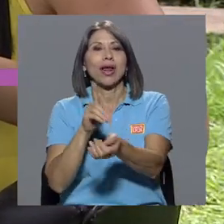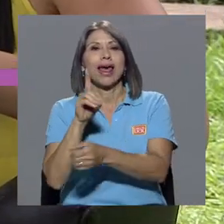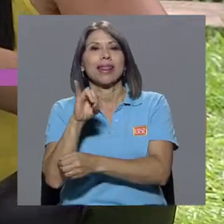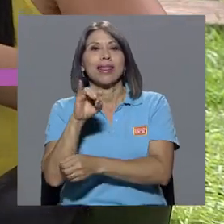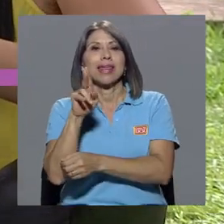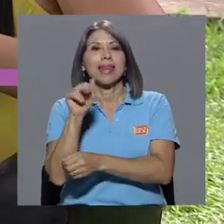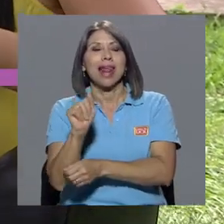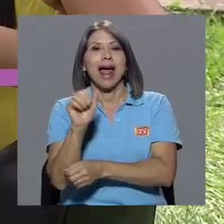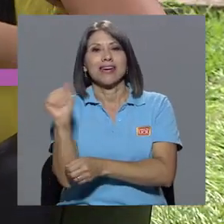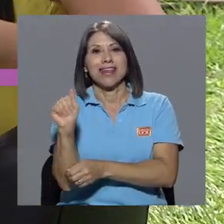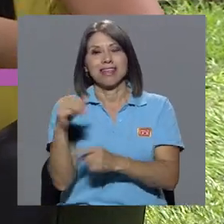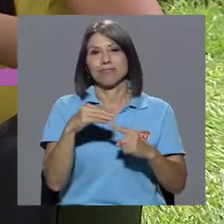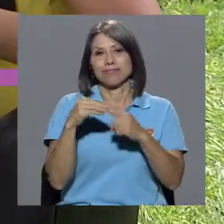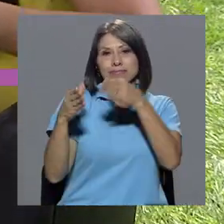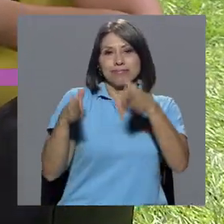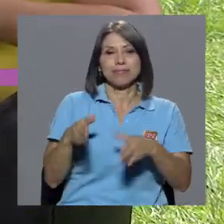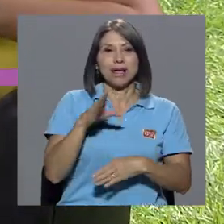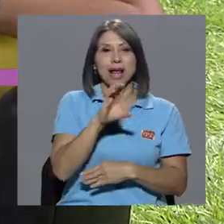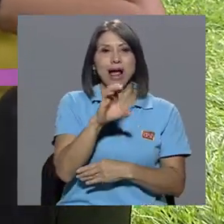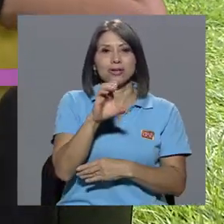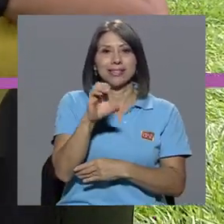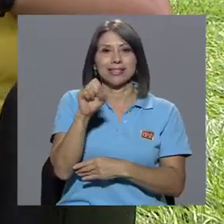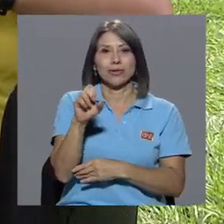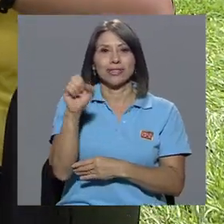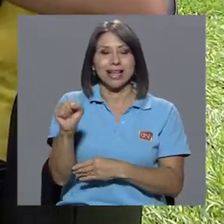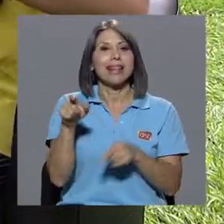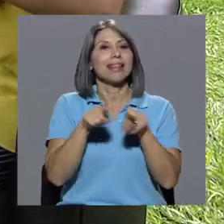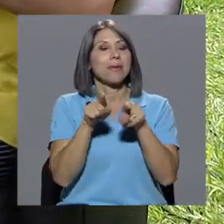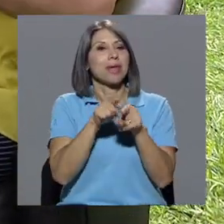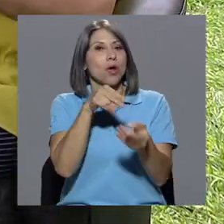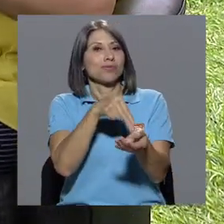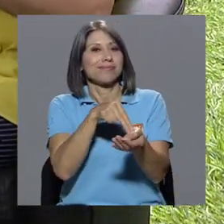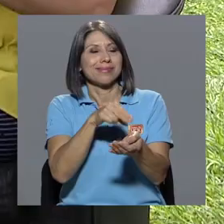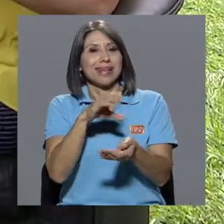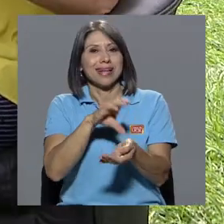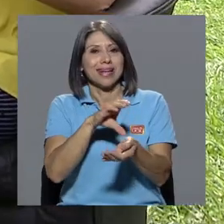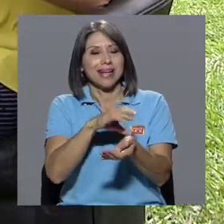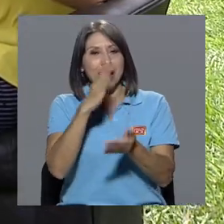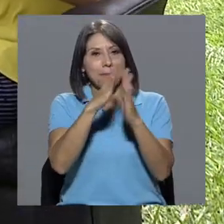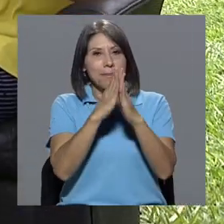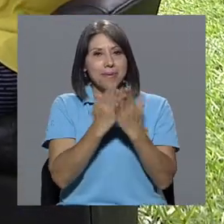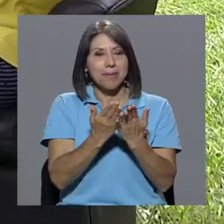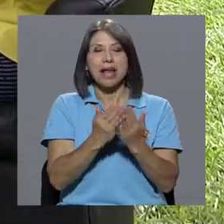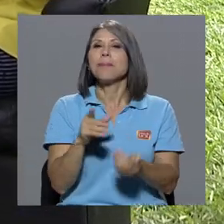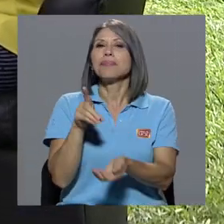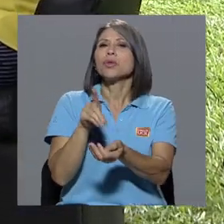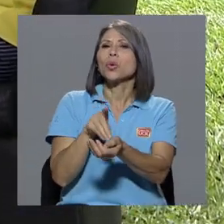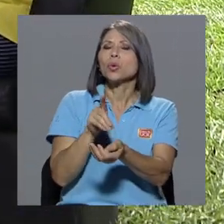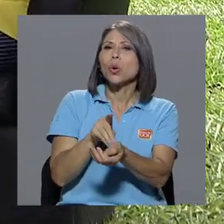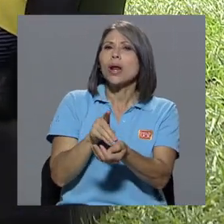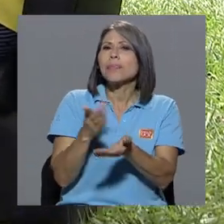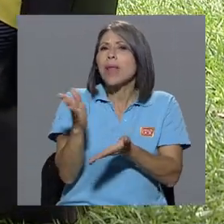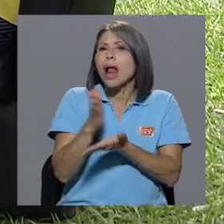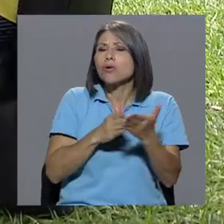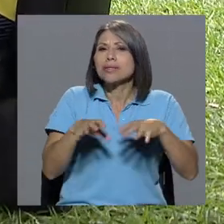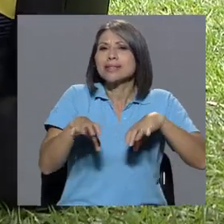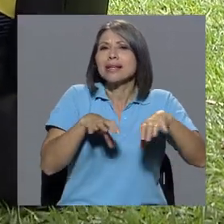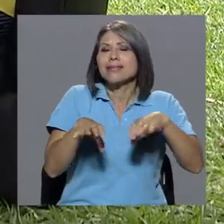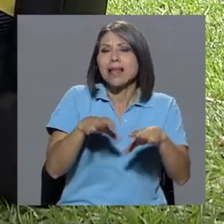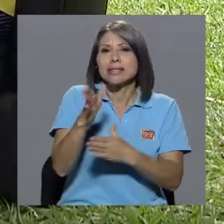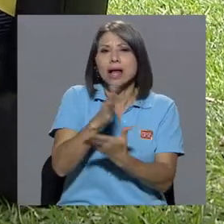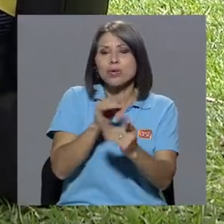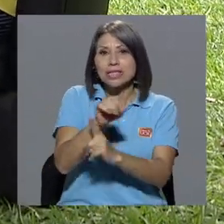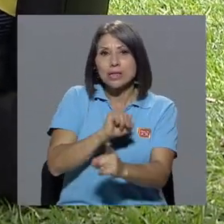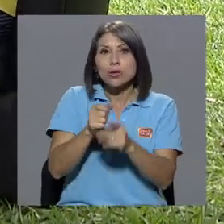médica reumatóloga de la Caja Costarricense del Seguro Social y de la Clínica Bíblica. Doctora, ¿hay actividades o situaciones